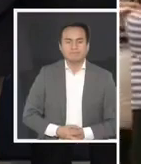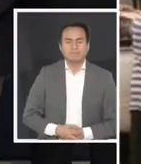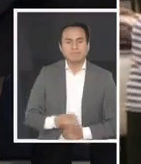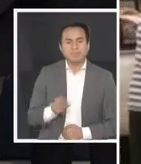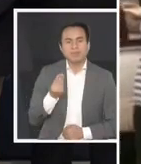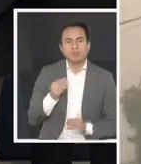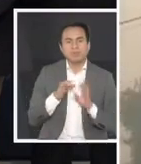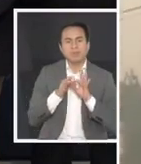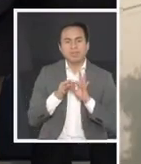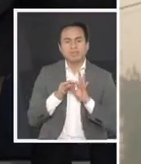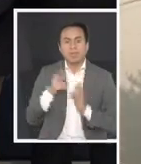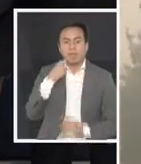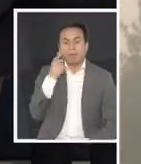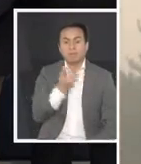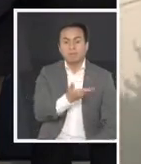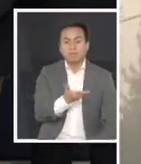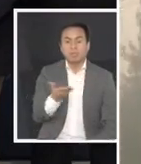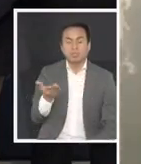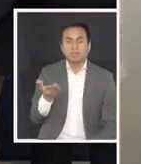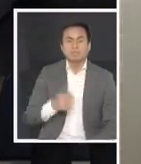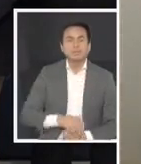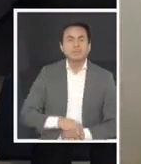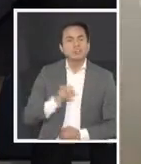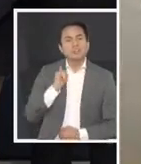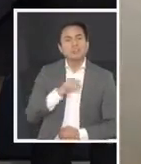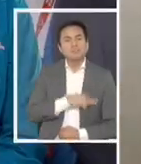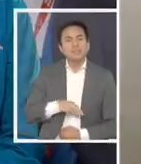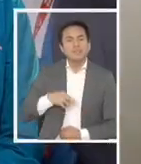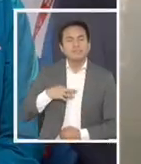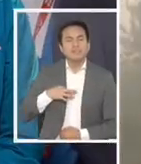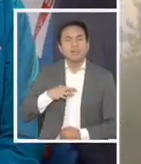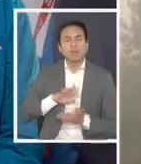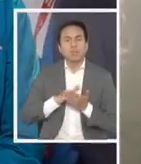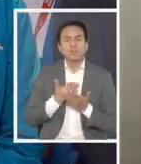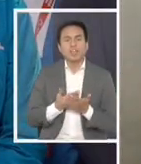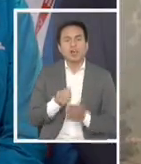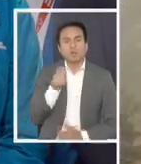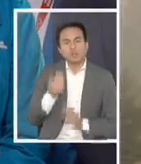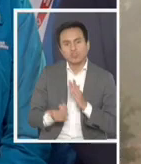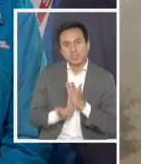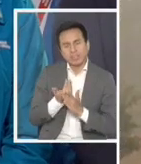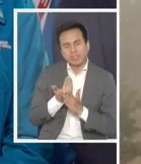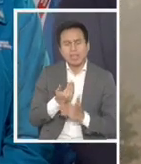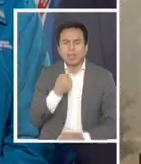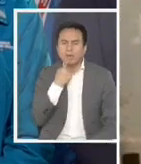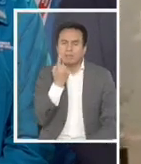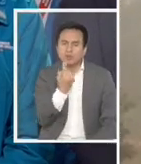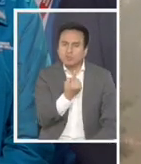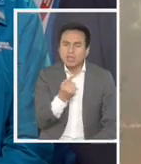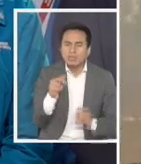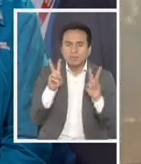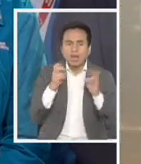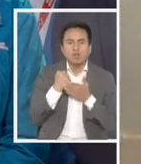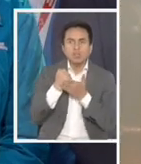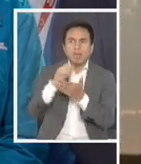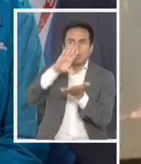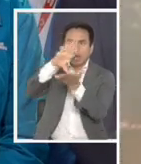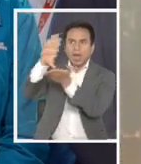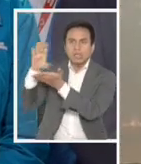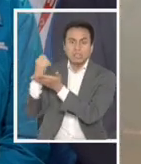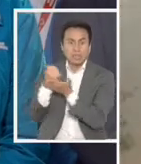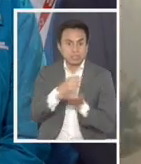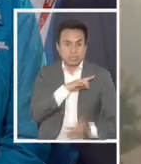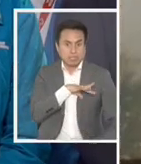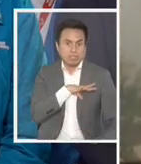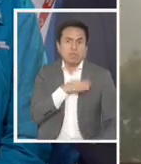Muchas gracias preguntas sí viniste a cómo está Muy buenos días y partir preguntándole sobre las ayudas internacionales